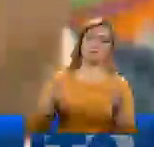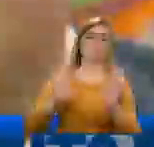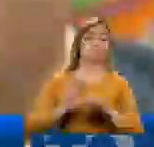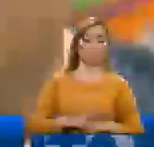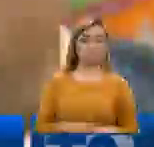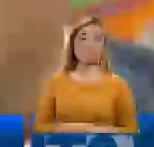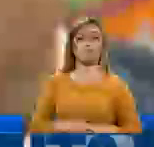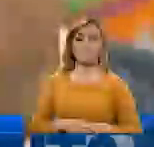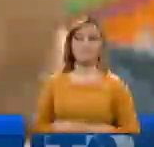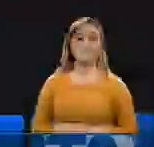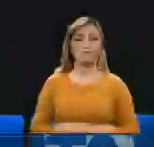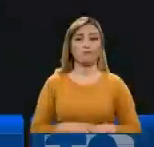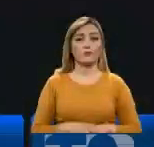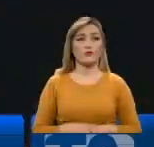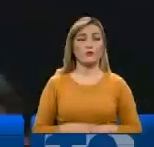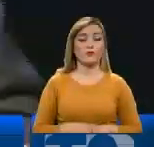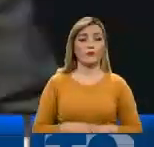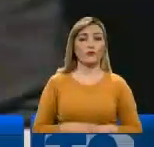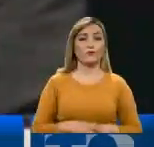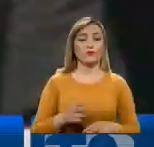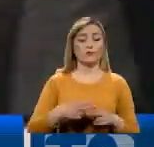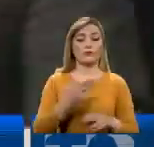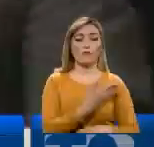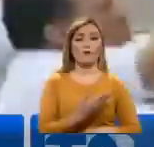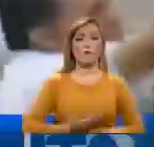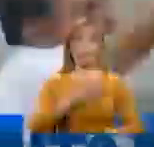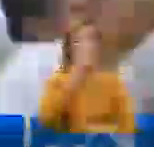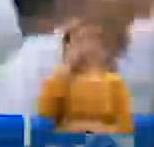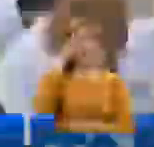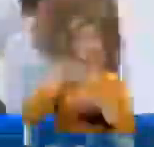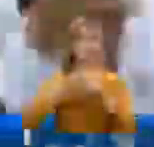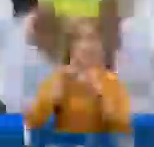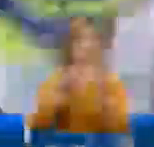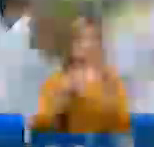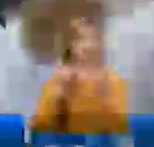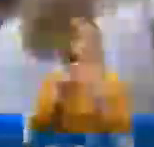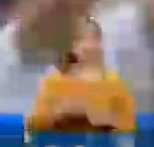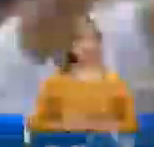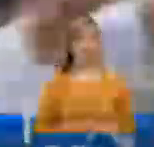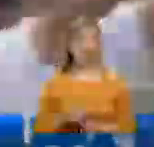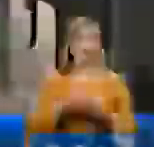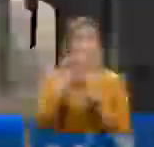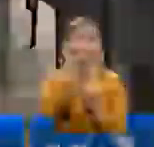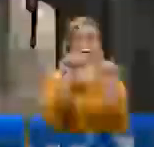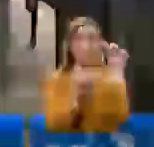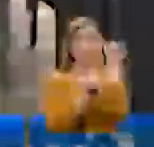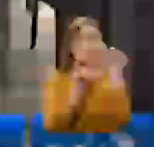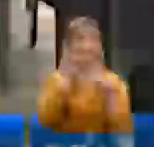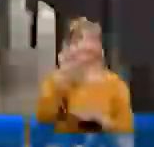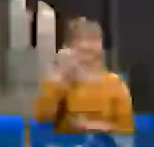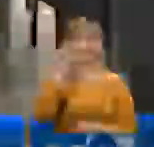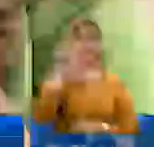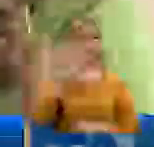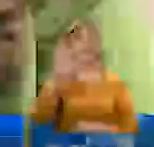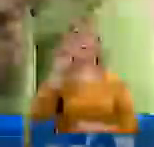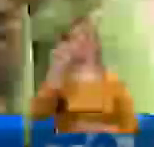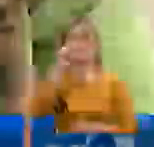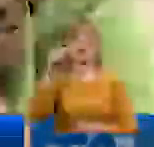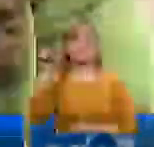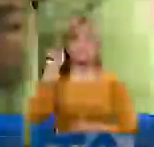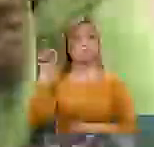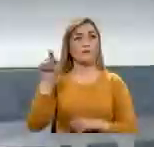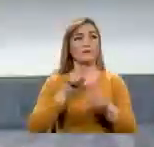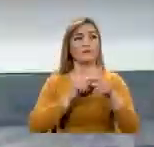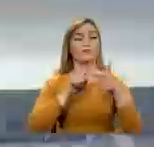de 8 años de prisión para el expresidente Correa y otros, salvo sus exasesoras Pamela Martínez y Laura Terán, quienes